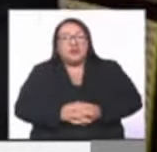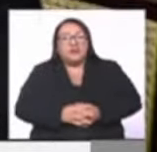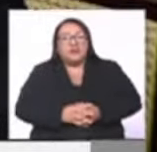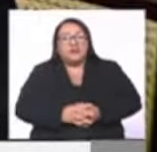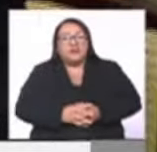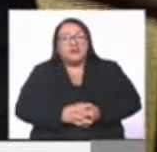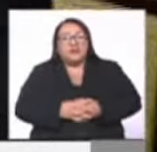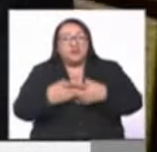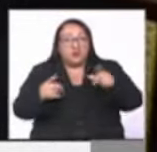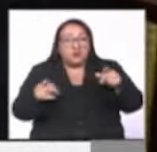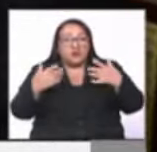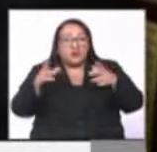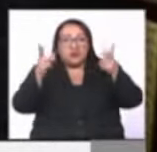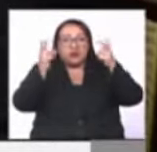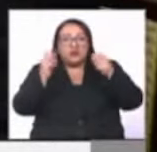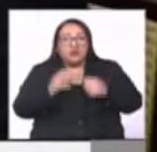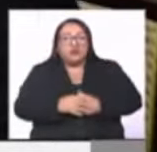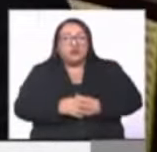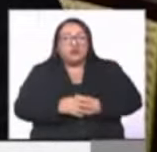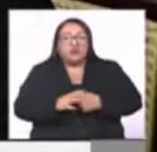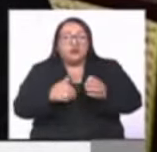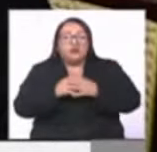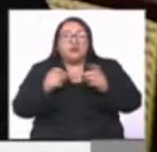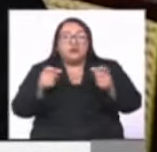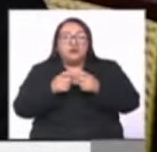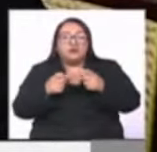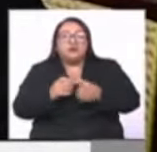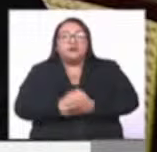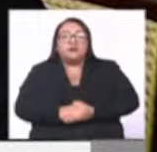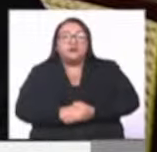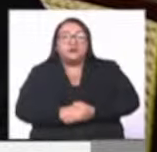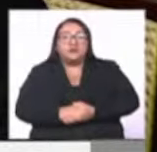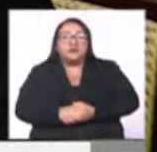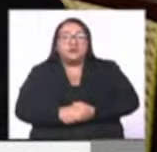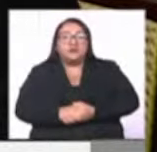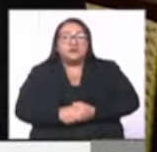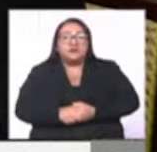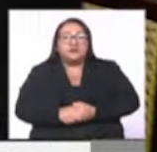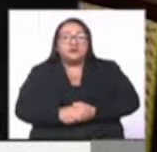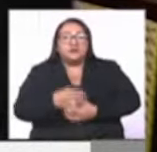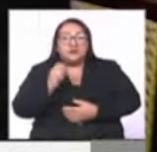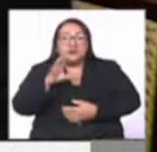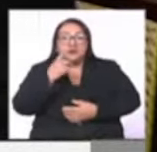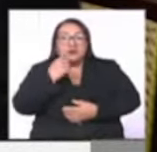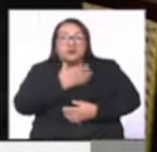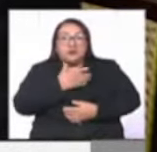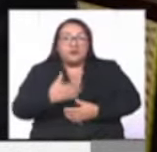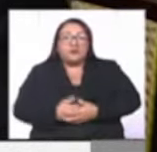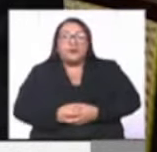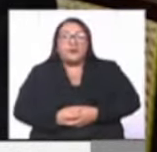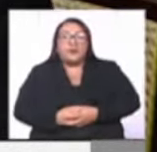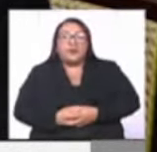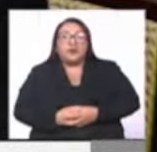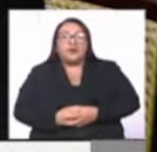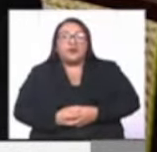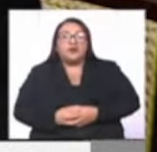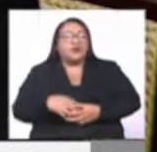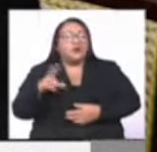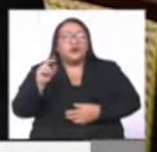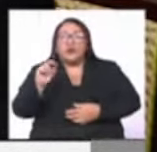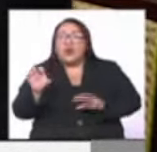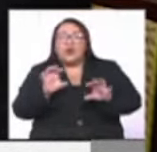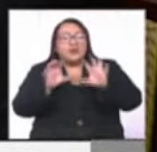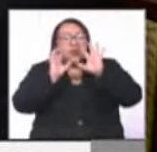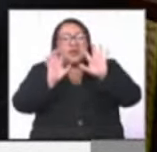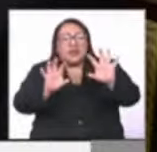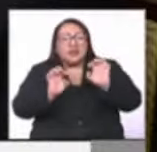ustedes habrán escuchado señores congresistas lo digo a través de usted señor presidente no hace un examen